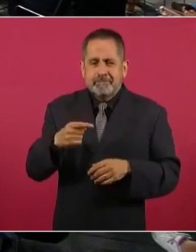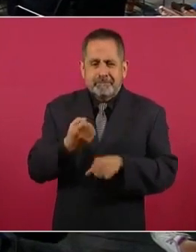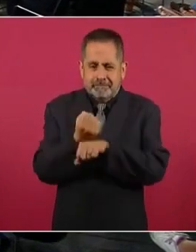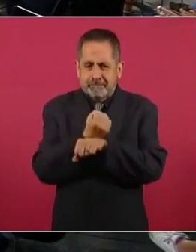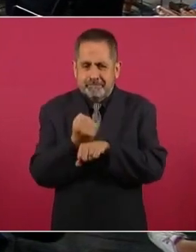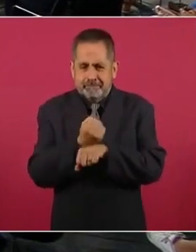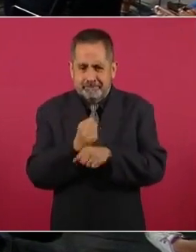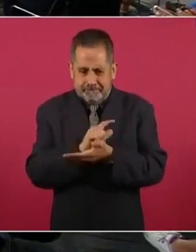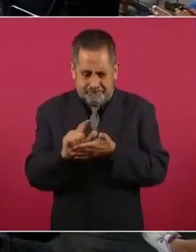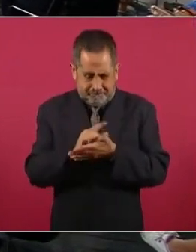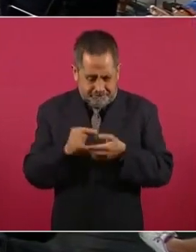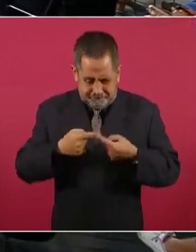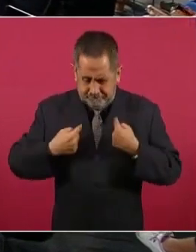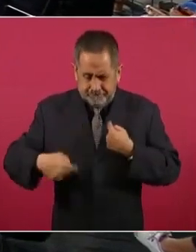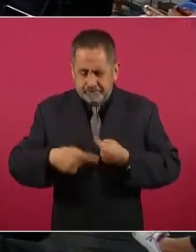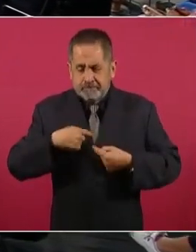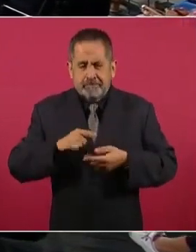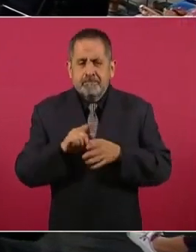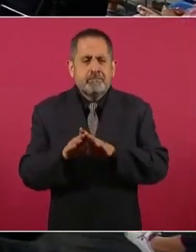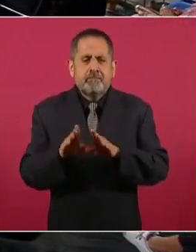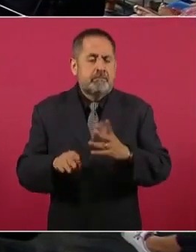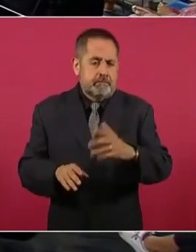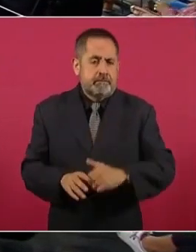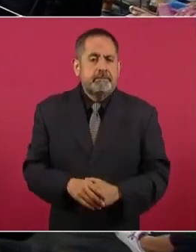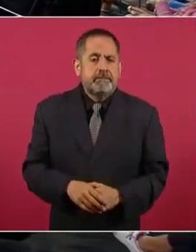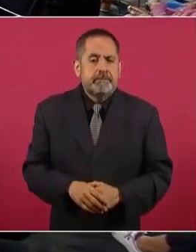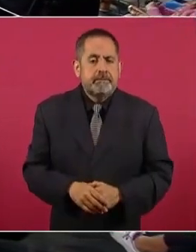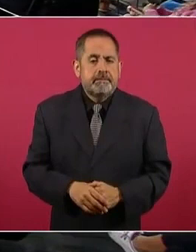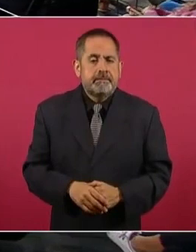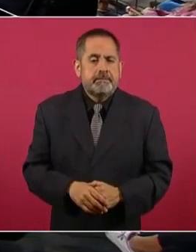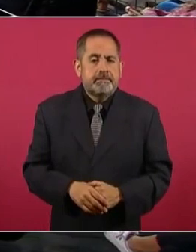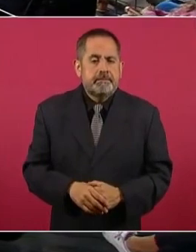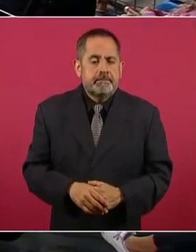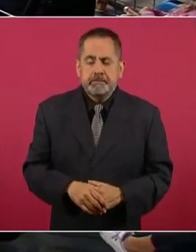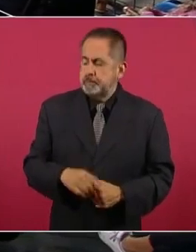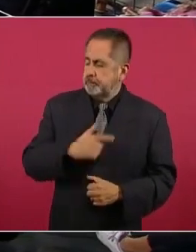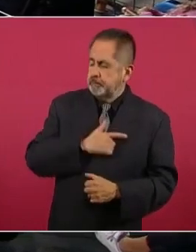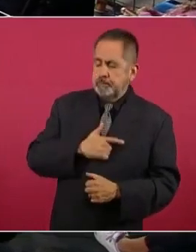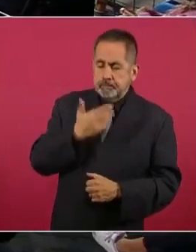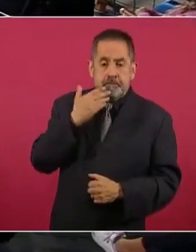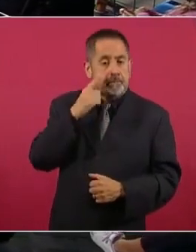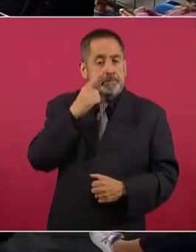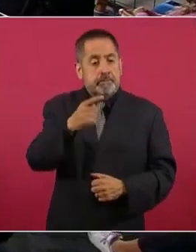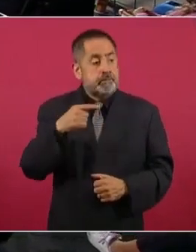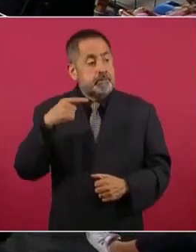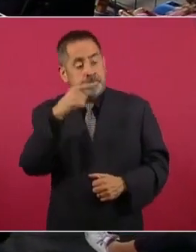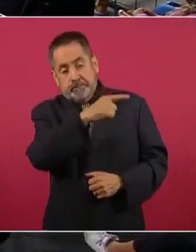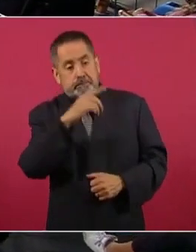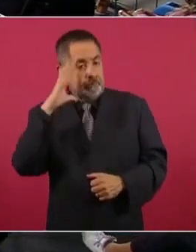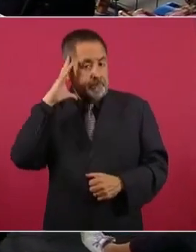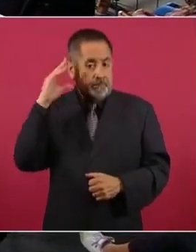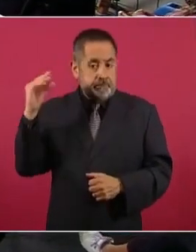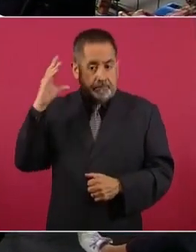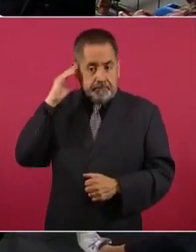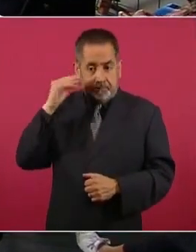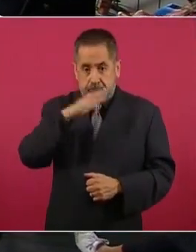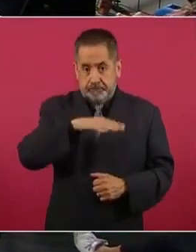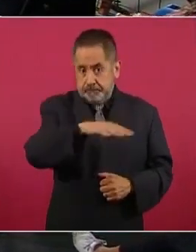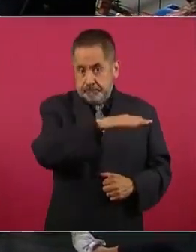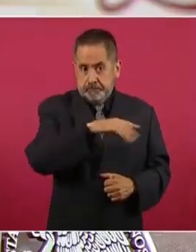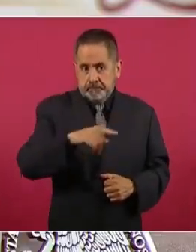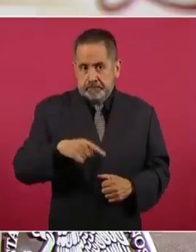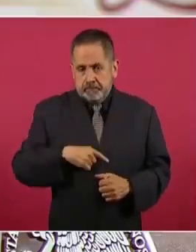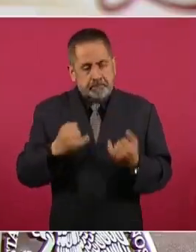hemodiálisis? Claro que sí. Mucho gusto, señor presidente. Sí, en el caso de Colima, y es lo que estamos haciendo en todos